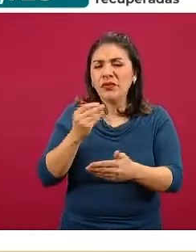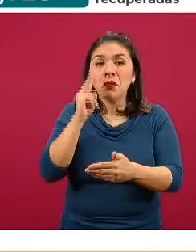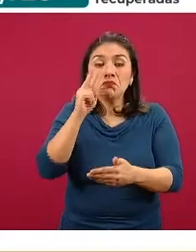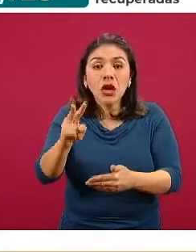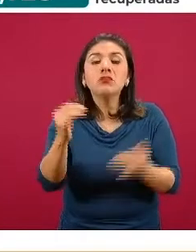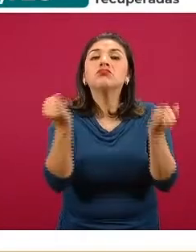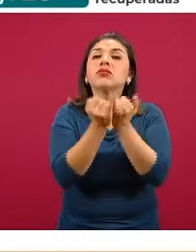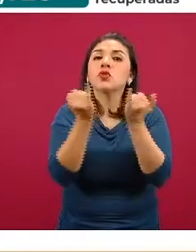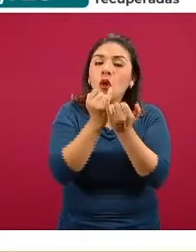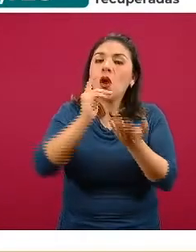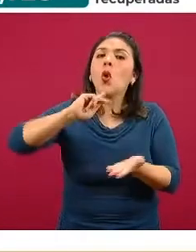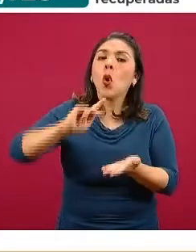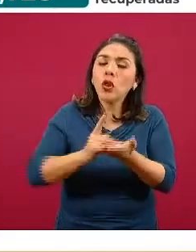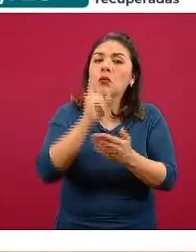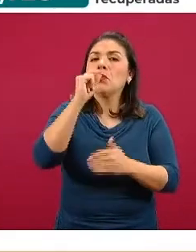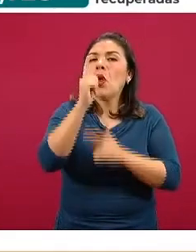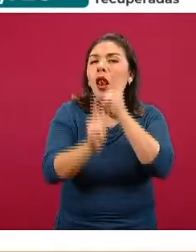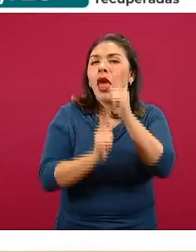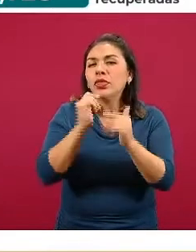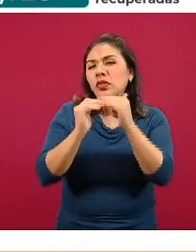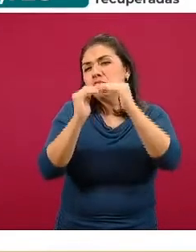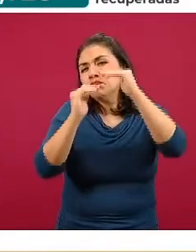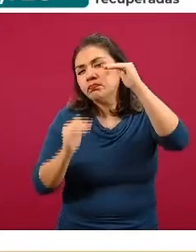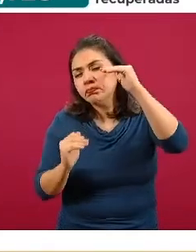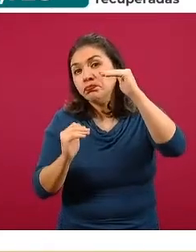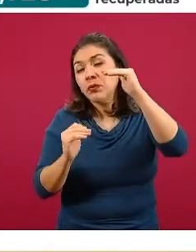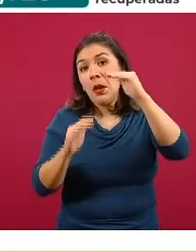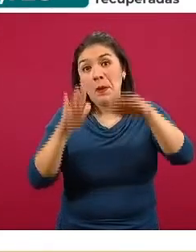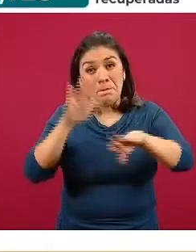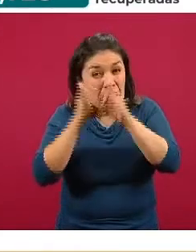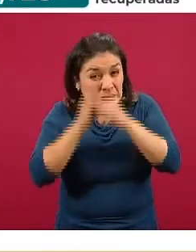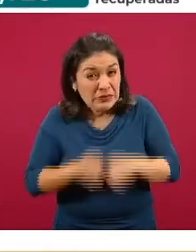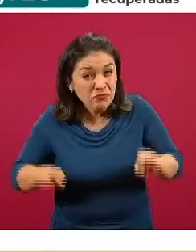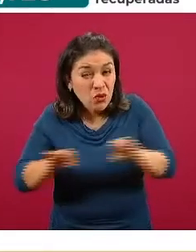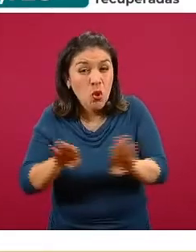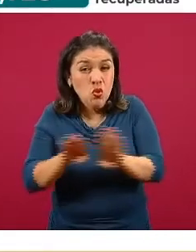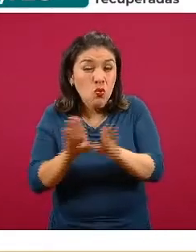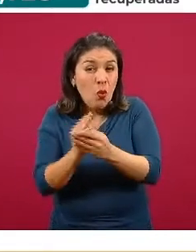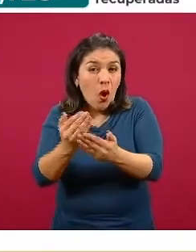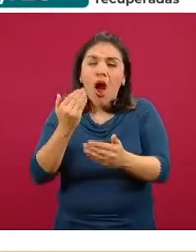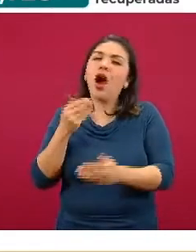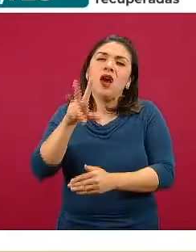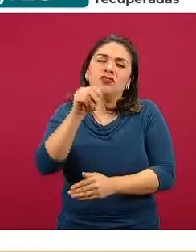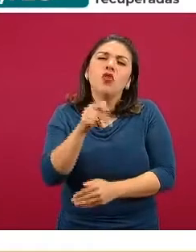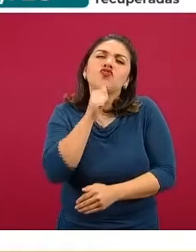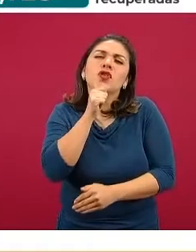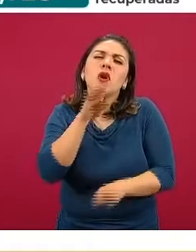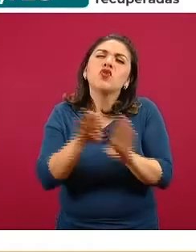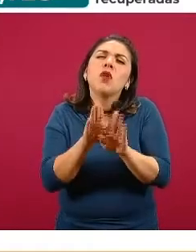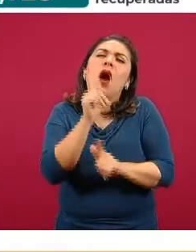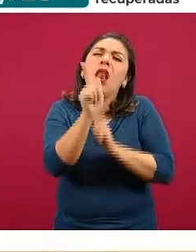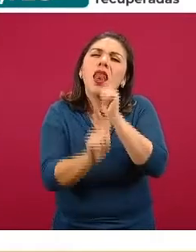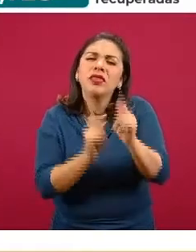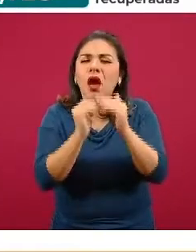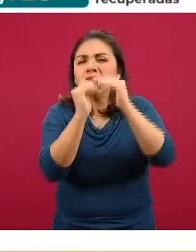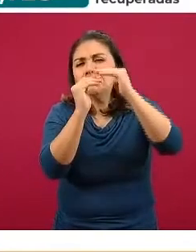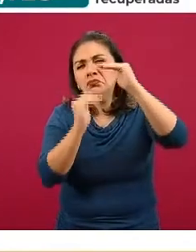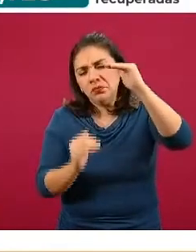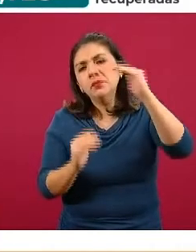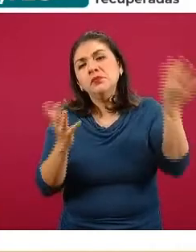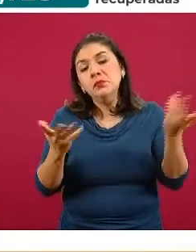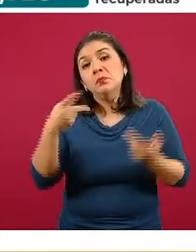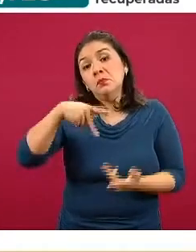vemos también un nuevo descenso, todavía a lo mejor no tan importante como el que veíamos entre las semanas 36 y